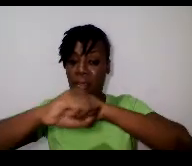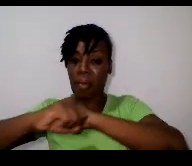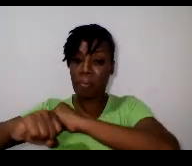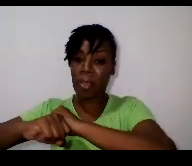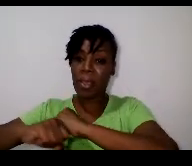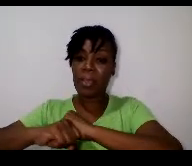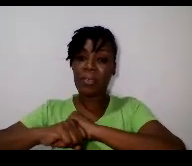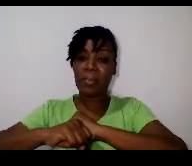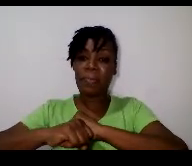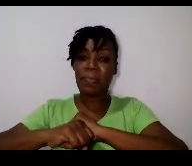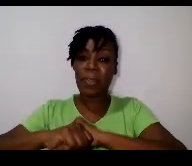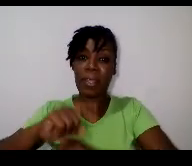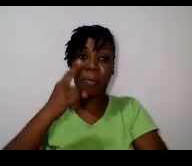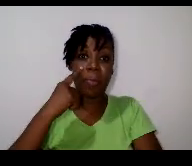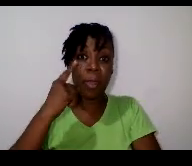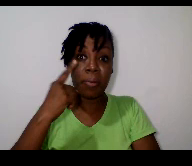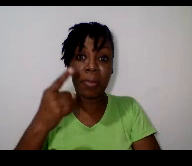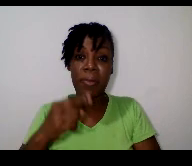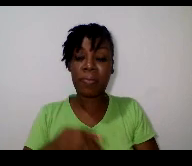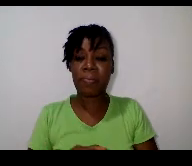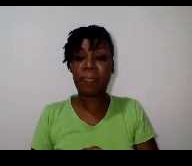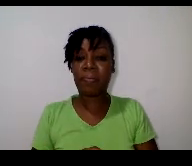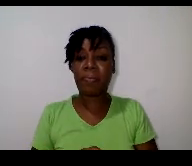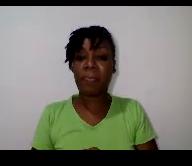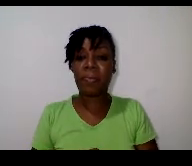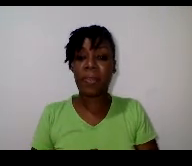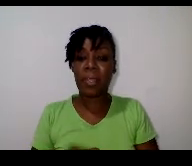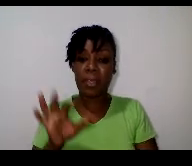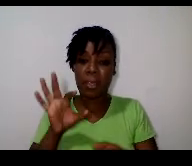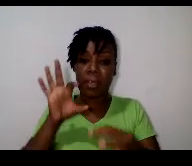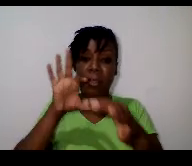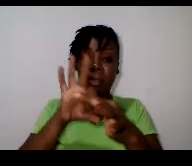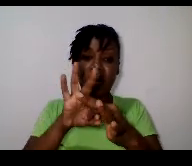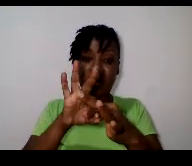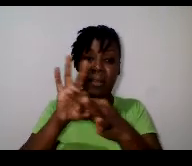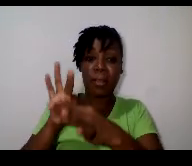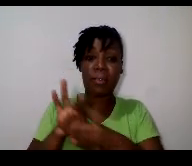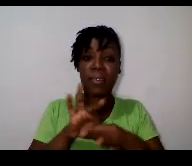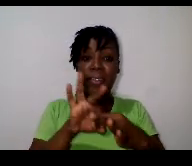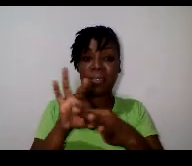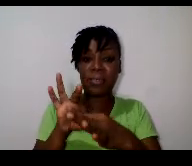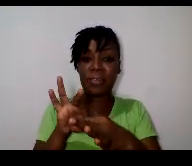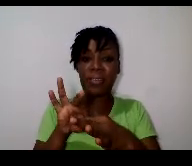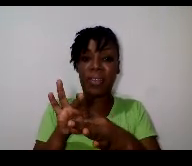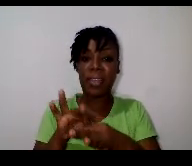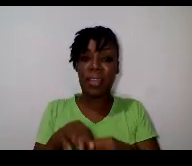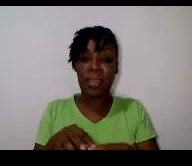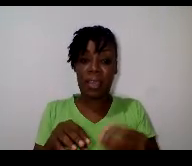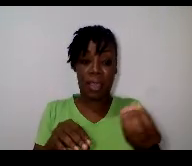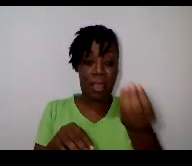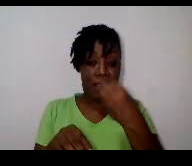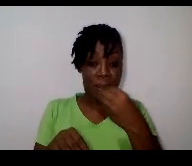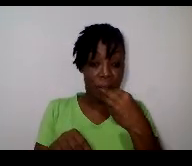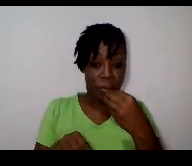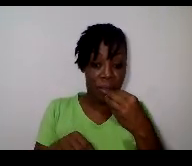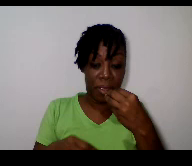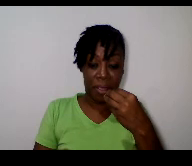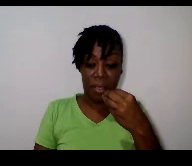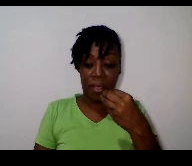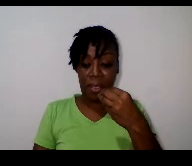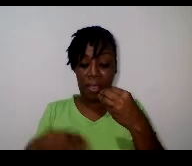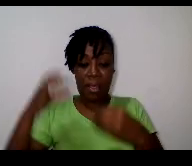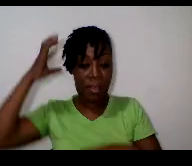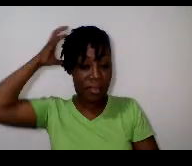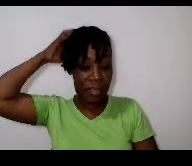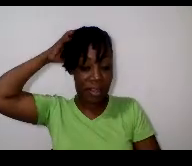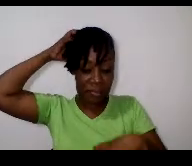donde podrán observar el vínculo, la relación estrecha que hay entre el cerebro y el estómago,